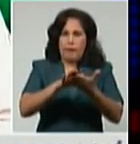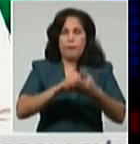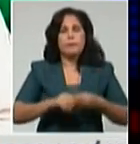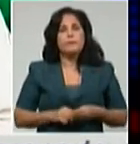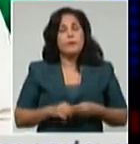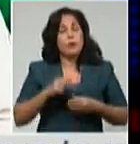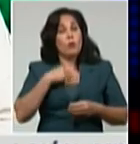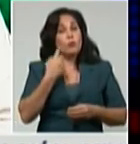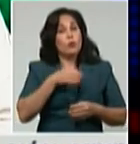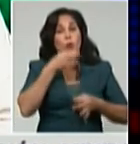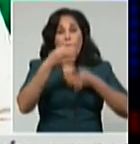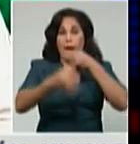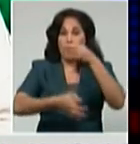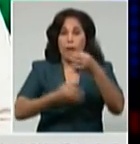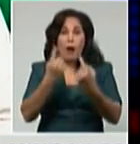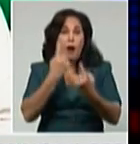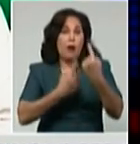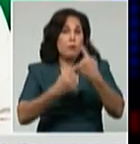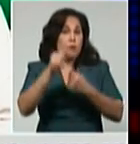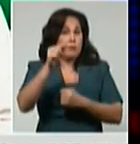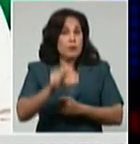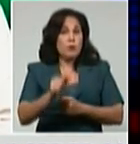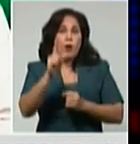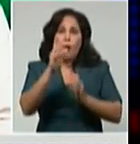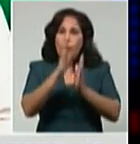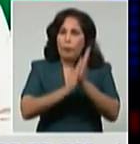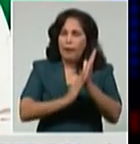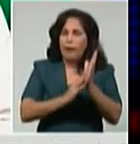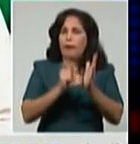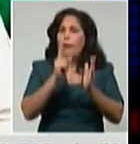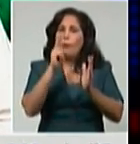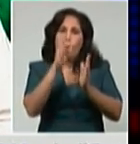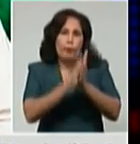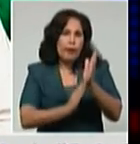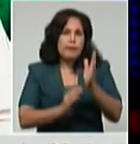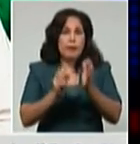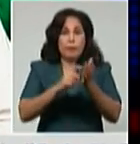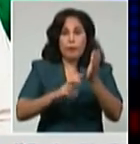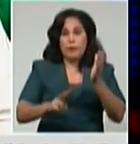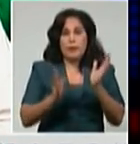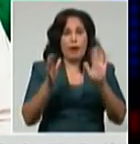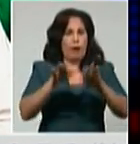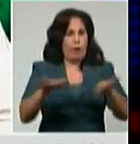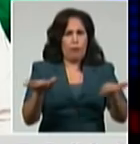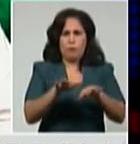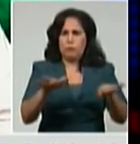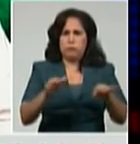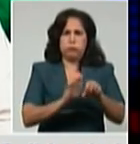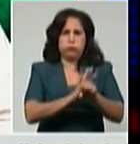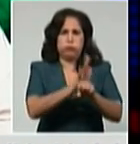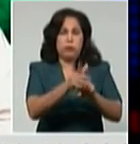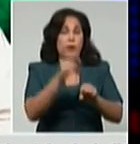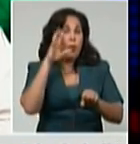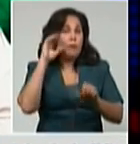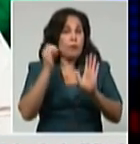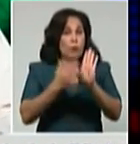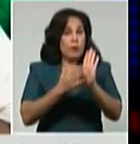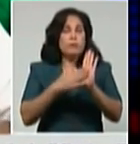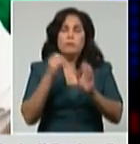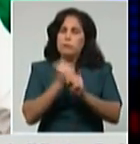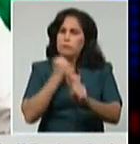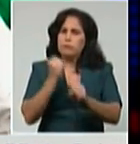explicamos, algunas de hace más de un mes, de 2 meses, de 3 meses, lo cual evidencia el trabajo que